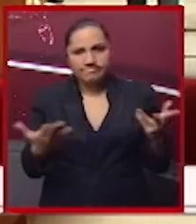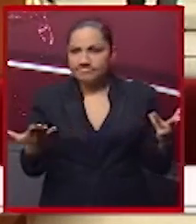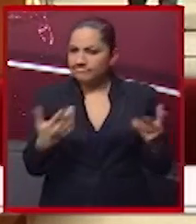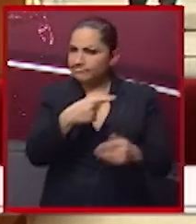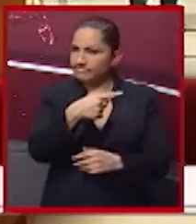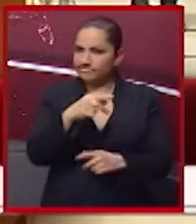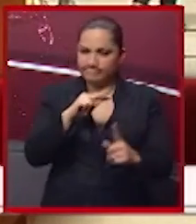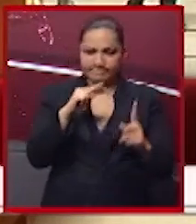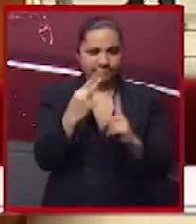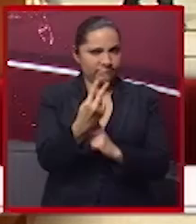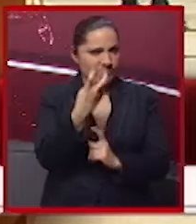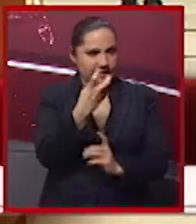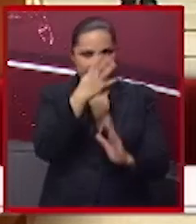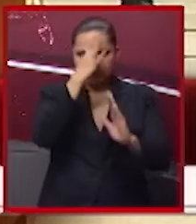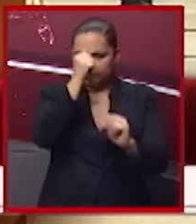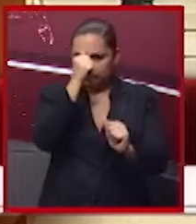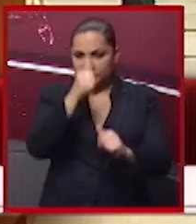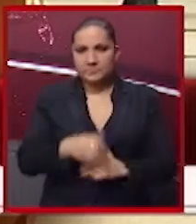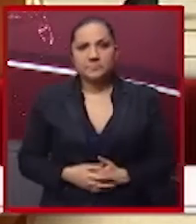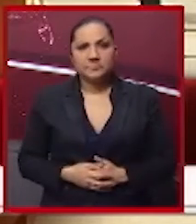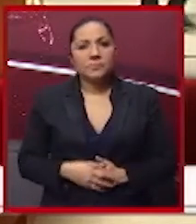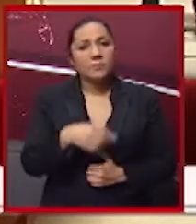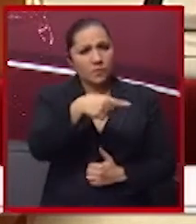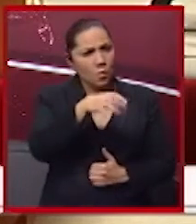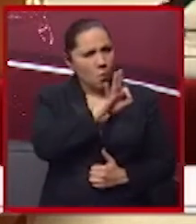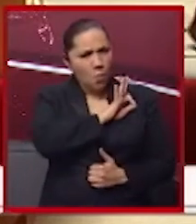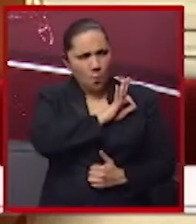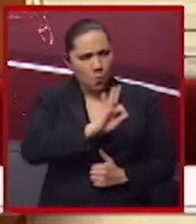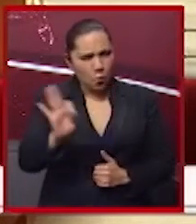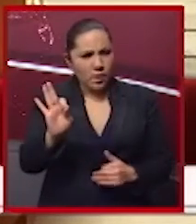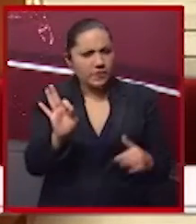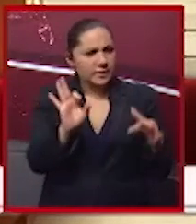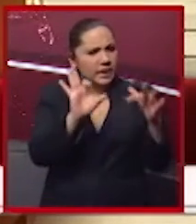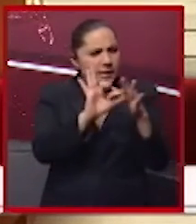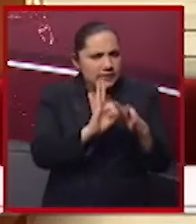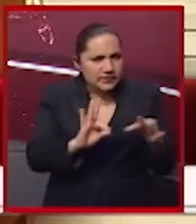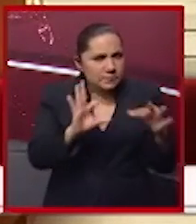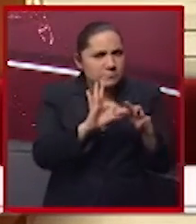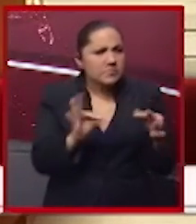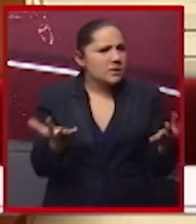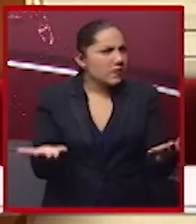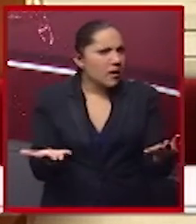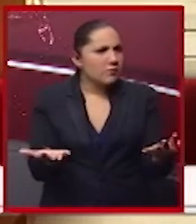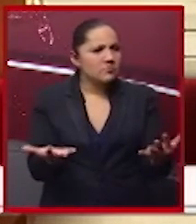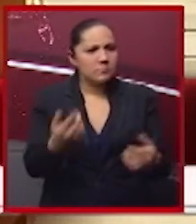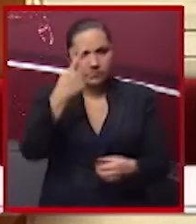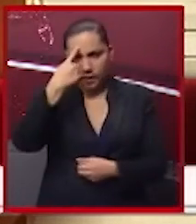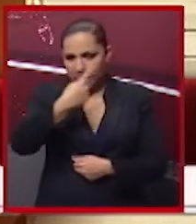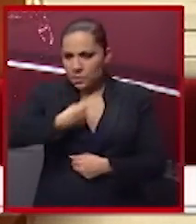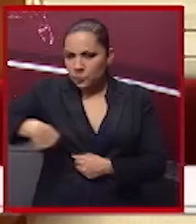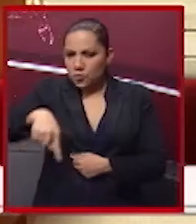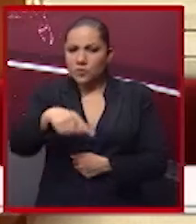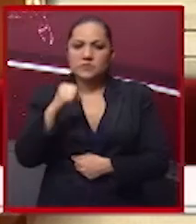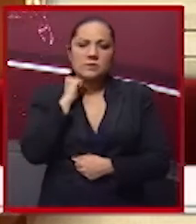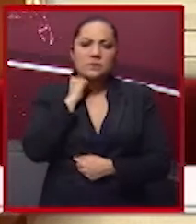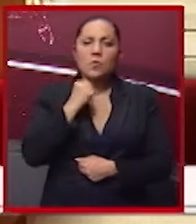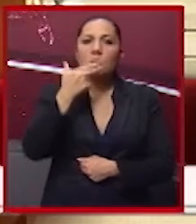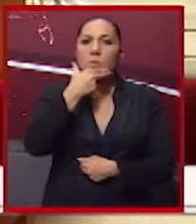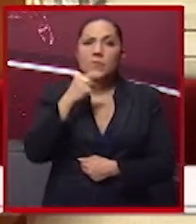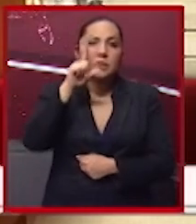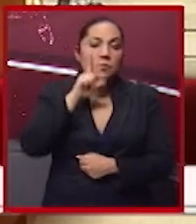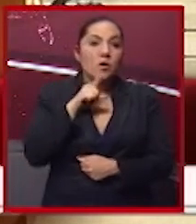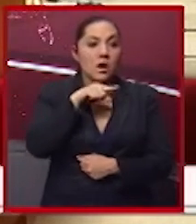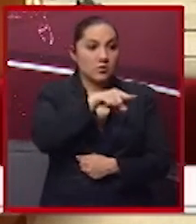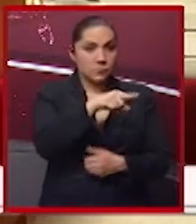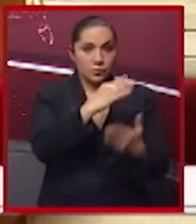¿Podría usted describir ante esta soberanía las ventajas obtenidas por México de su